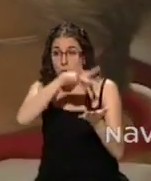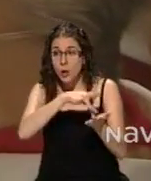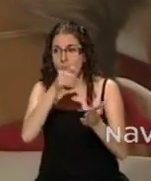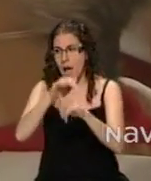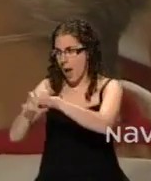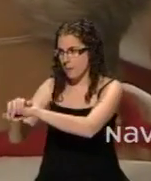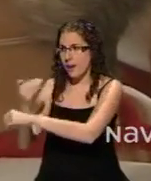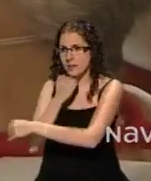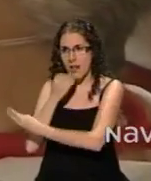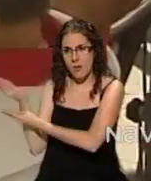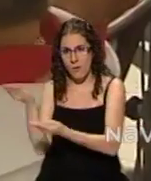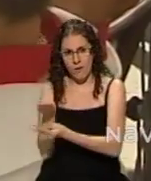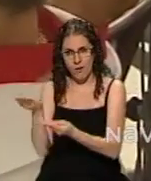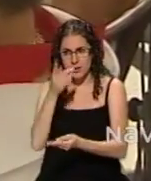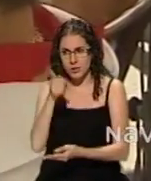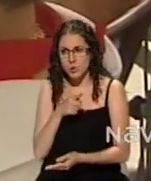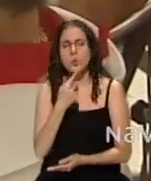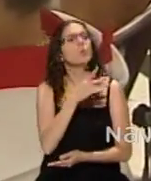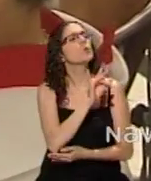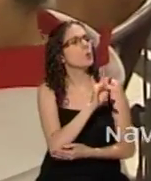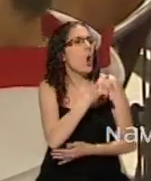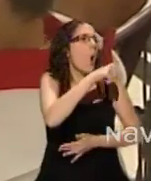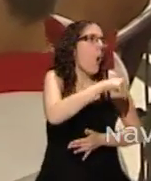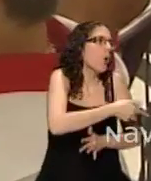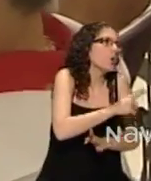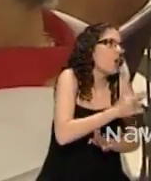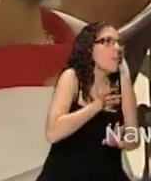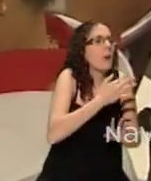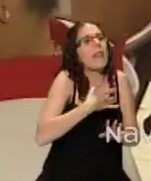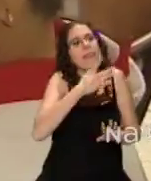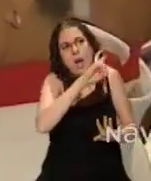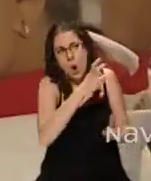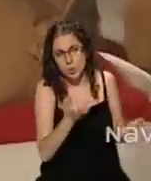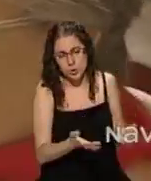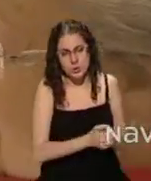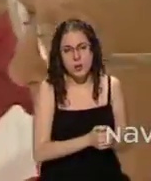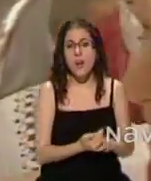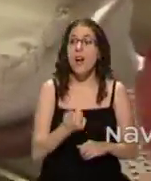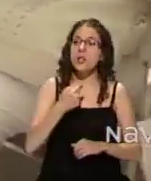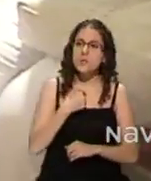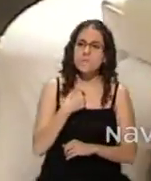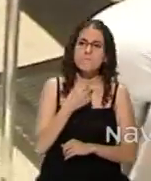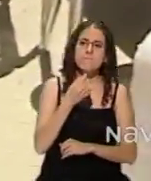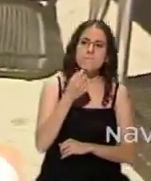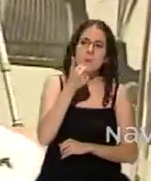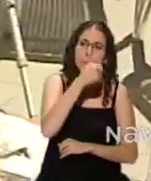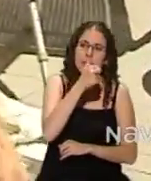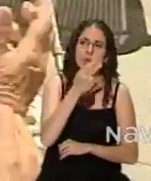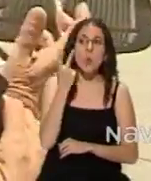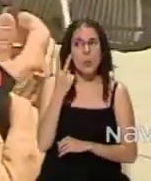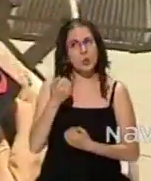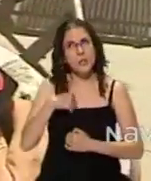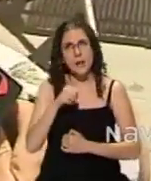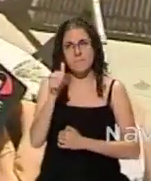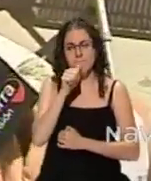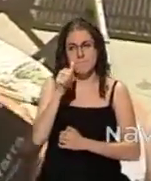día, otro, haremos merienda. Sí, invítase. Sí, siempre. Yo ya me he tomado un par de vinos, igual me tomo otro, ¿no? Ah, bien, pues si